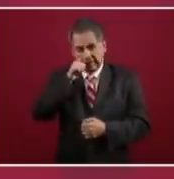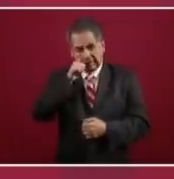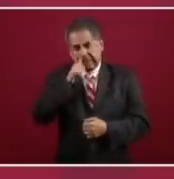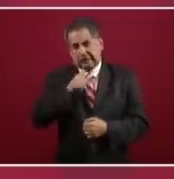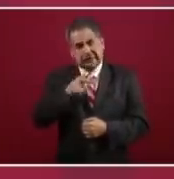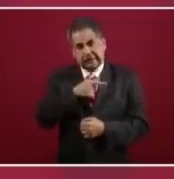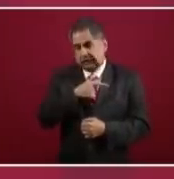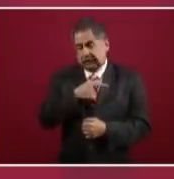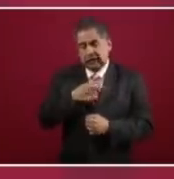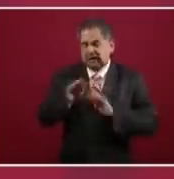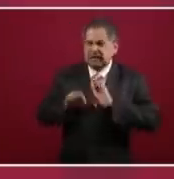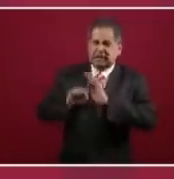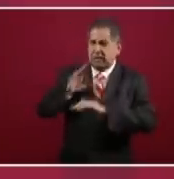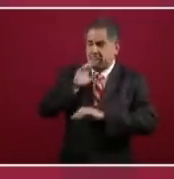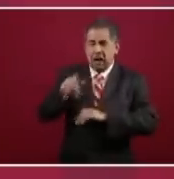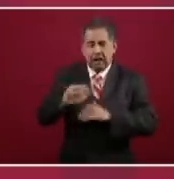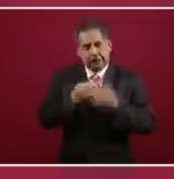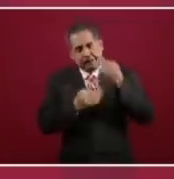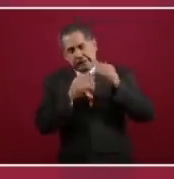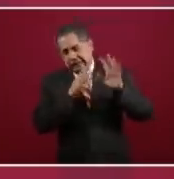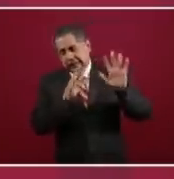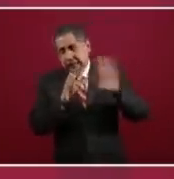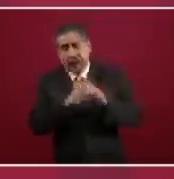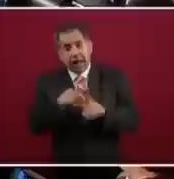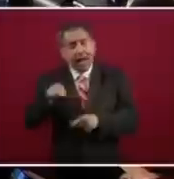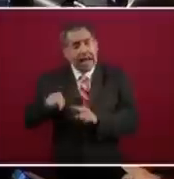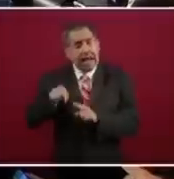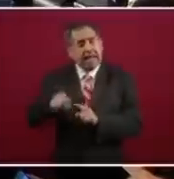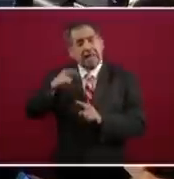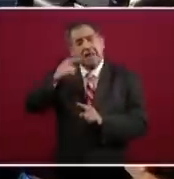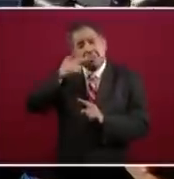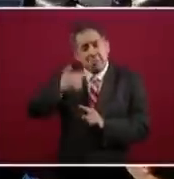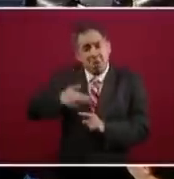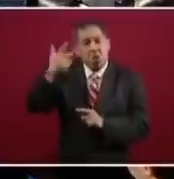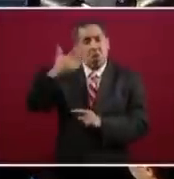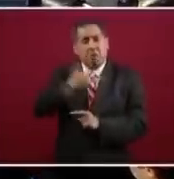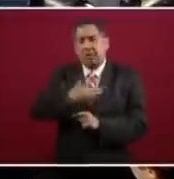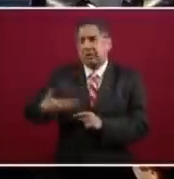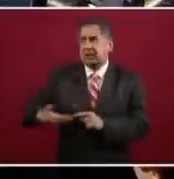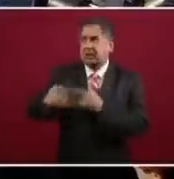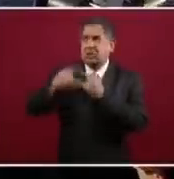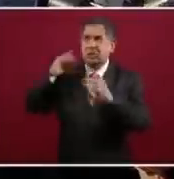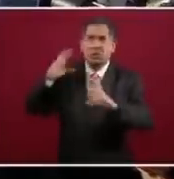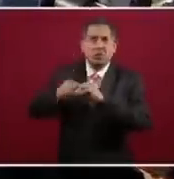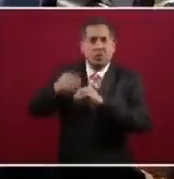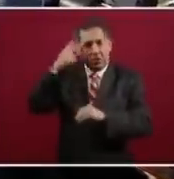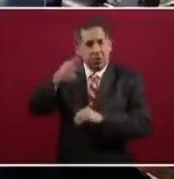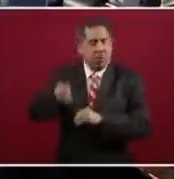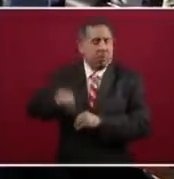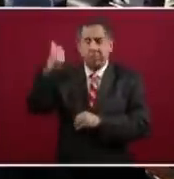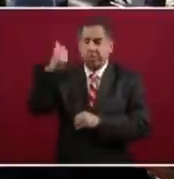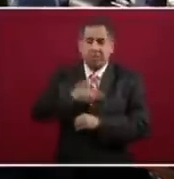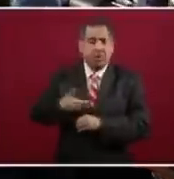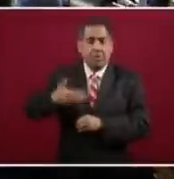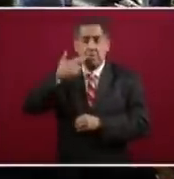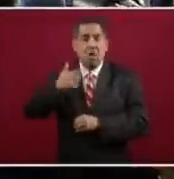muy mal al mejor presidente que ha habido en la historia de méxico